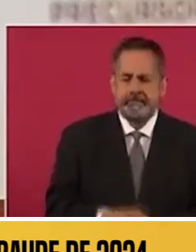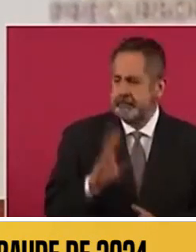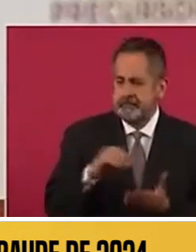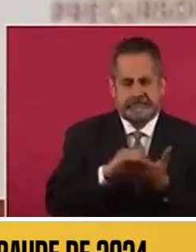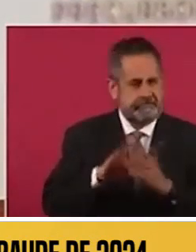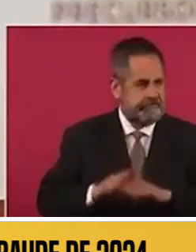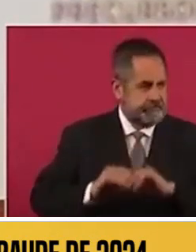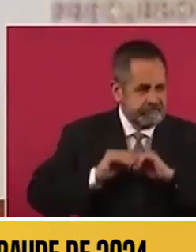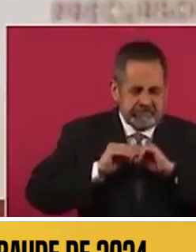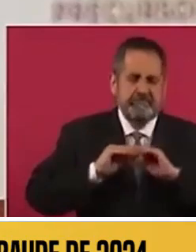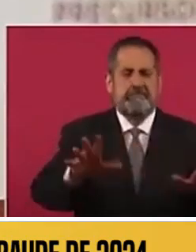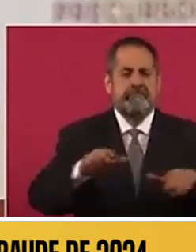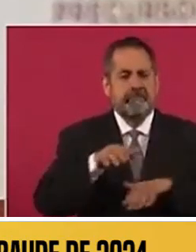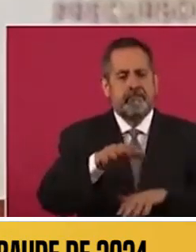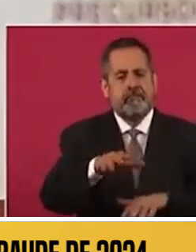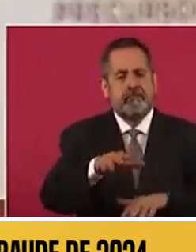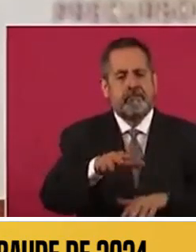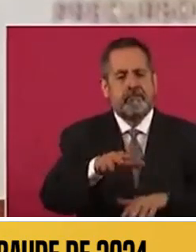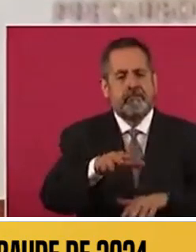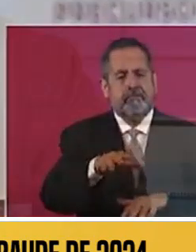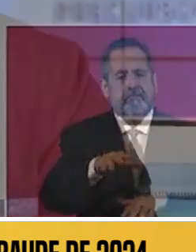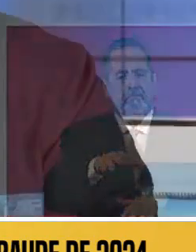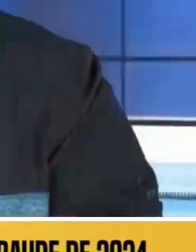ya lo de Ayotzinapa.